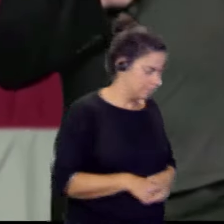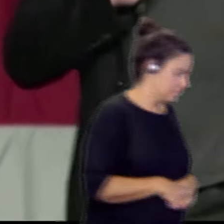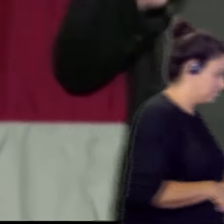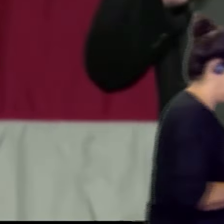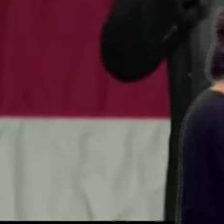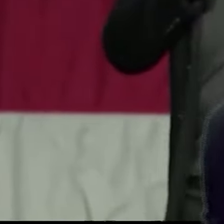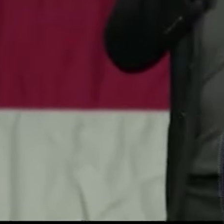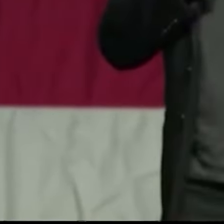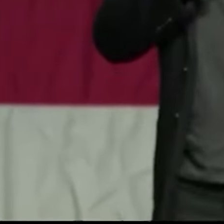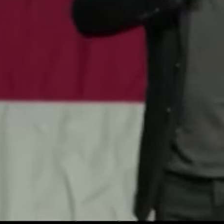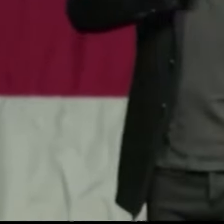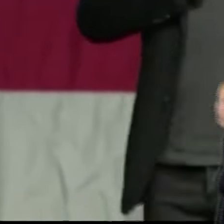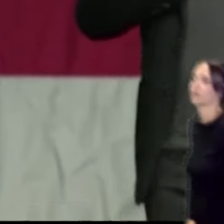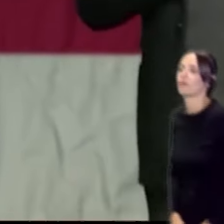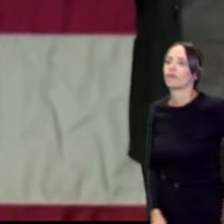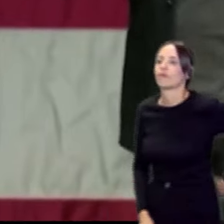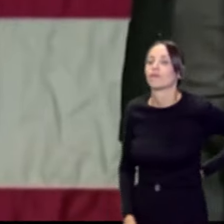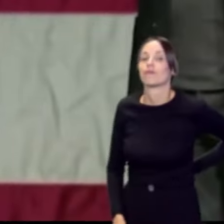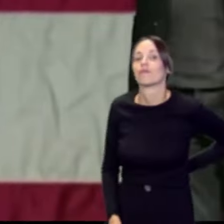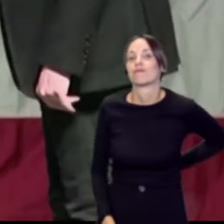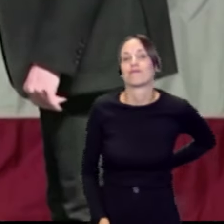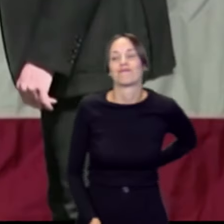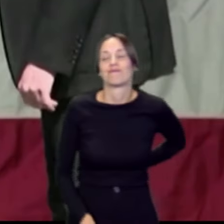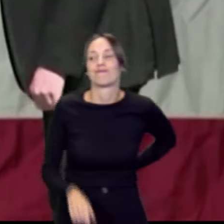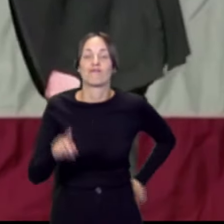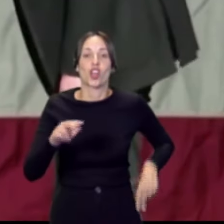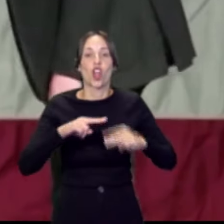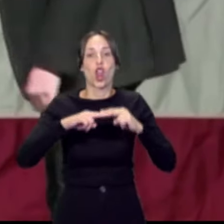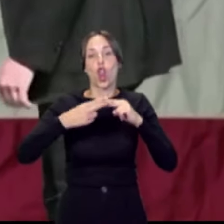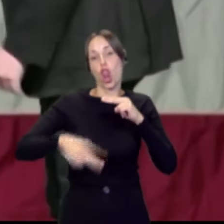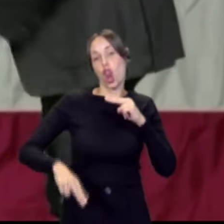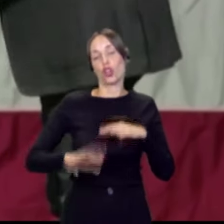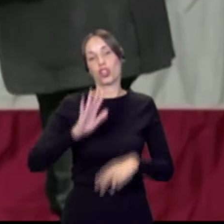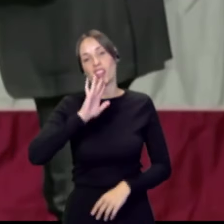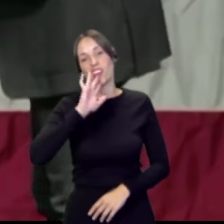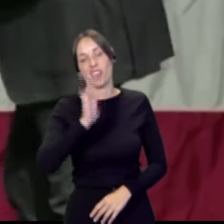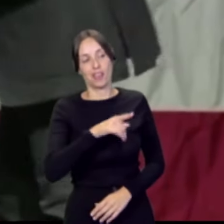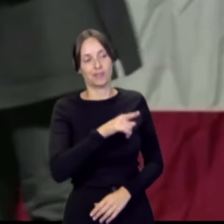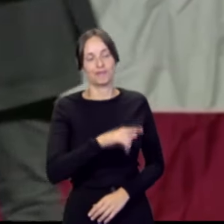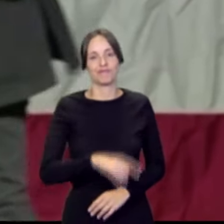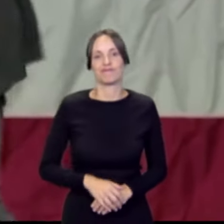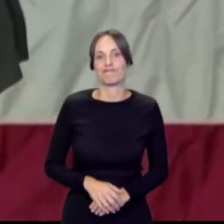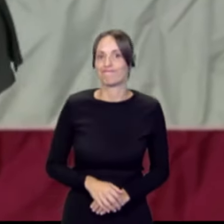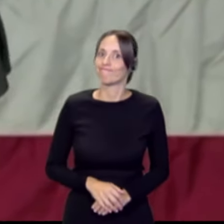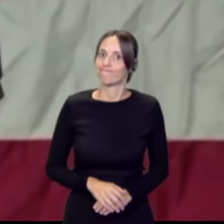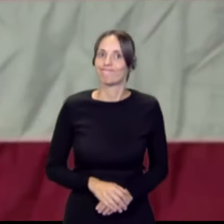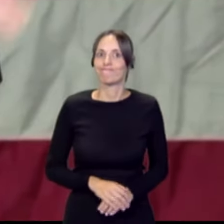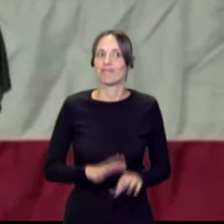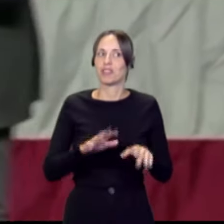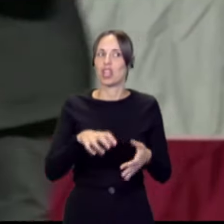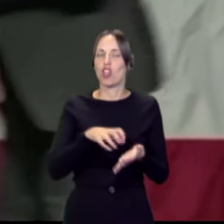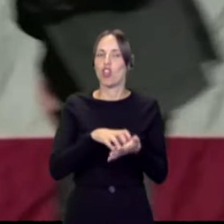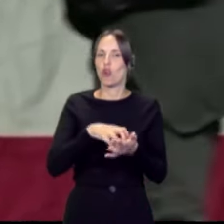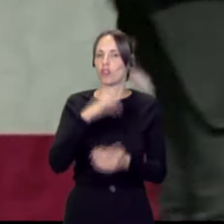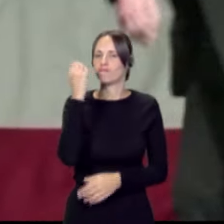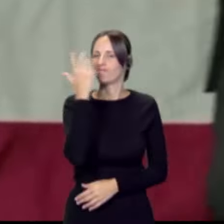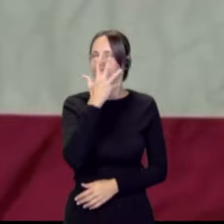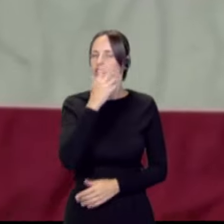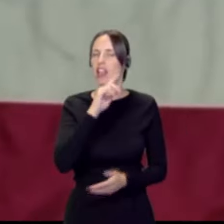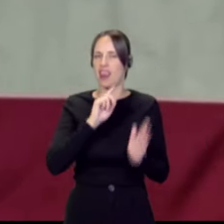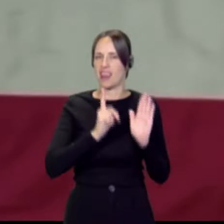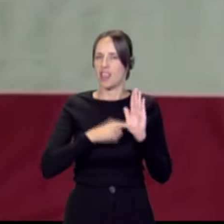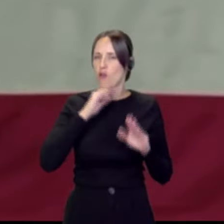A esta supuesta lotería... Thank you so much. Le llueven las dudas sobre su